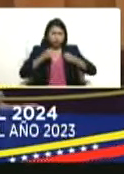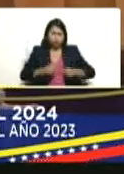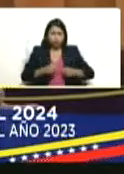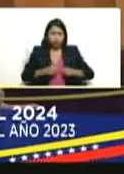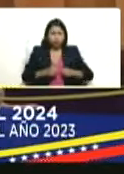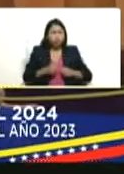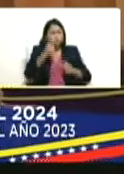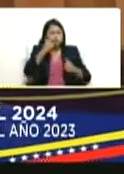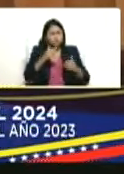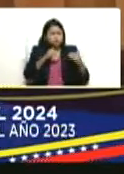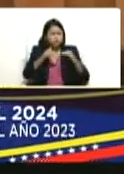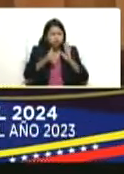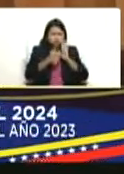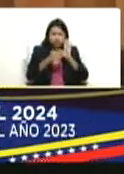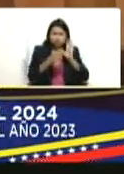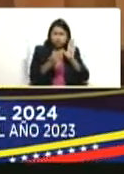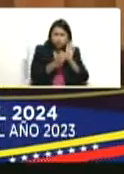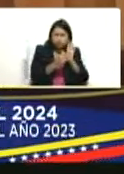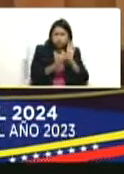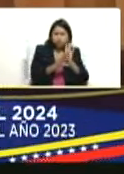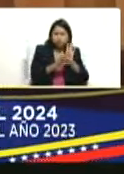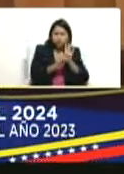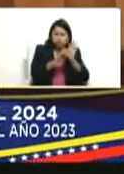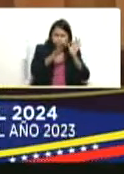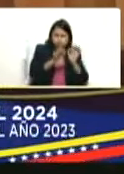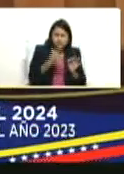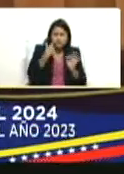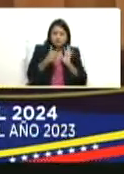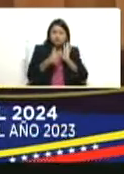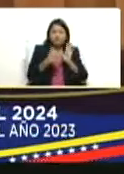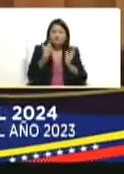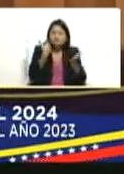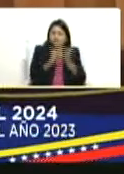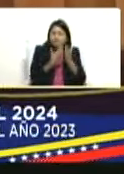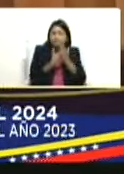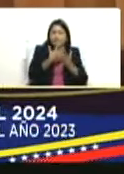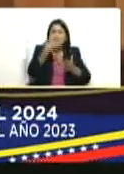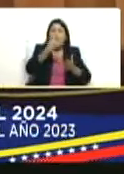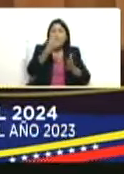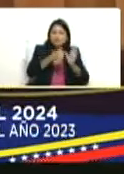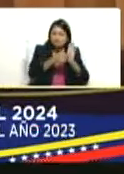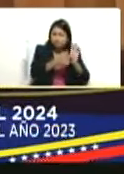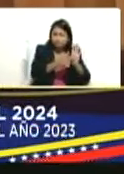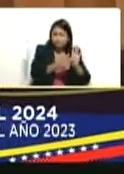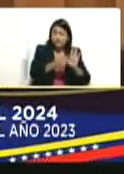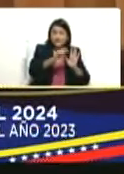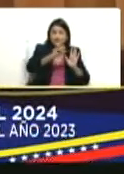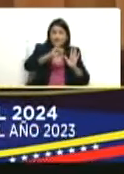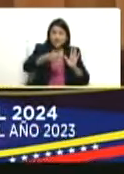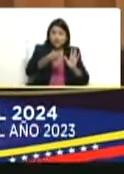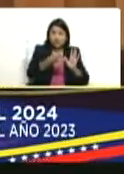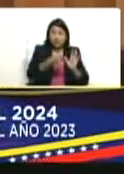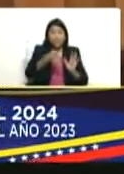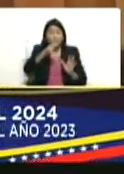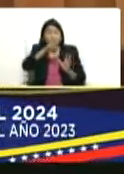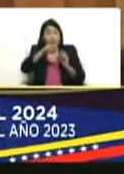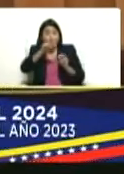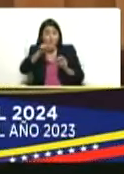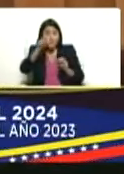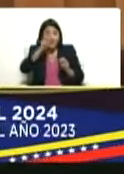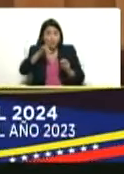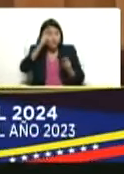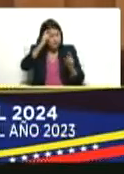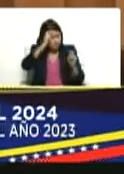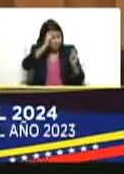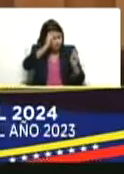y demostró dónde estaba el verdadero Tribunal Supremo de Justicia, reconocido por todos los venezolanos,